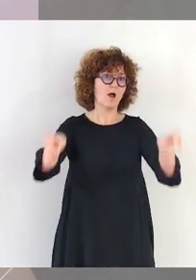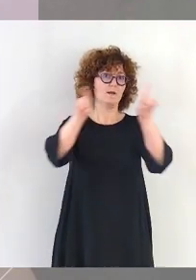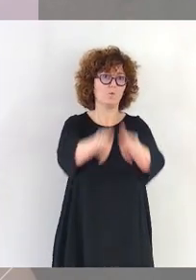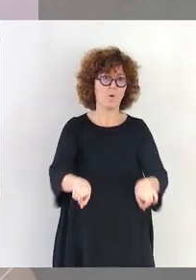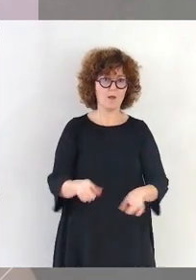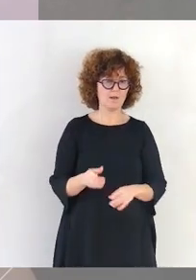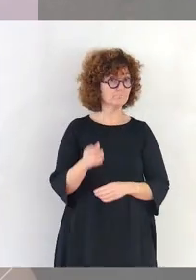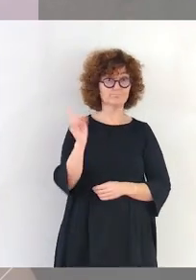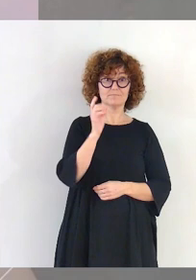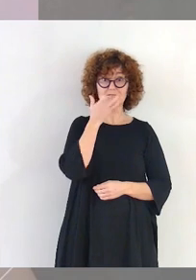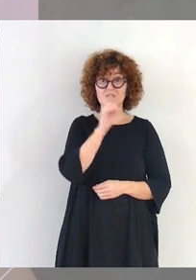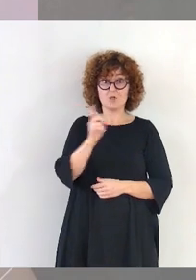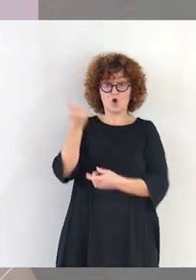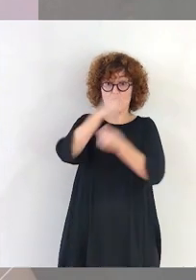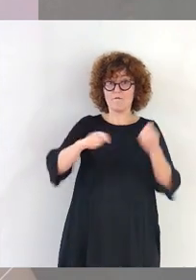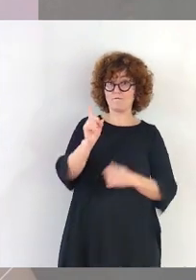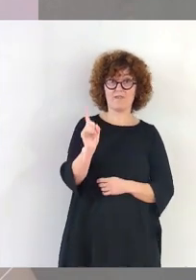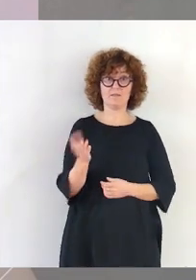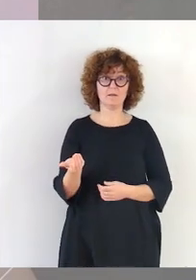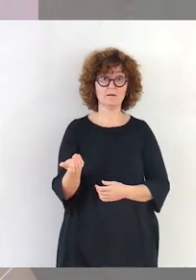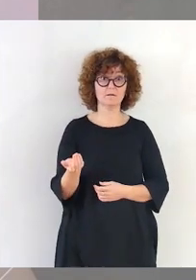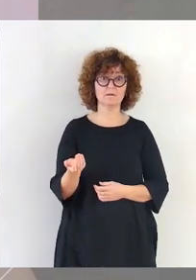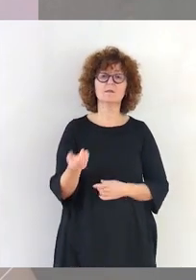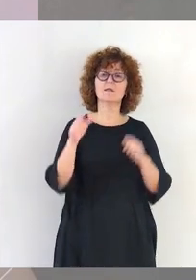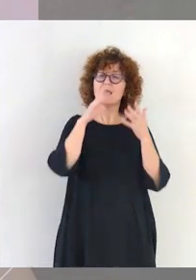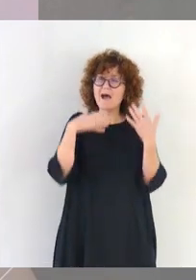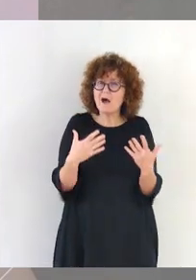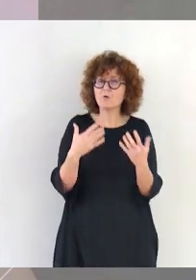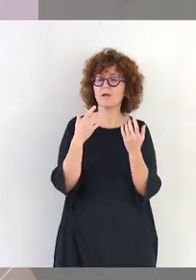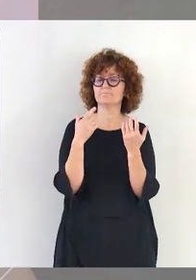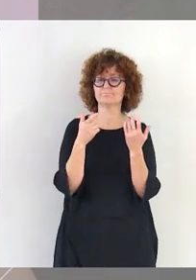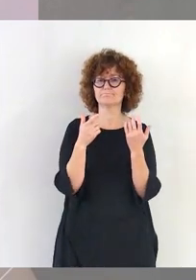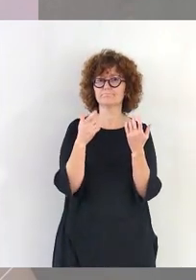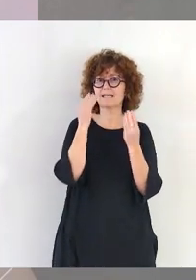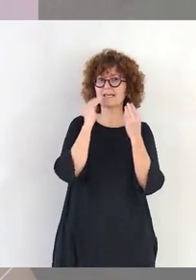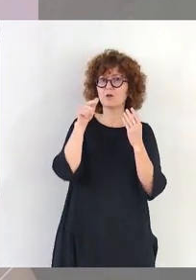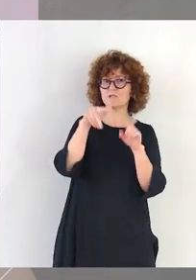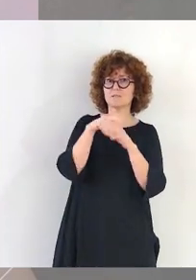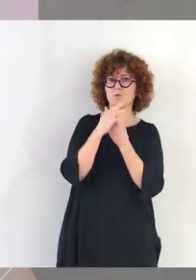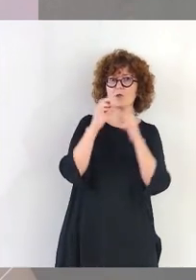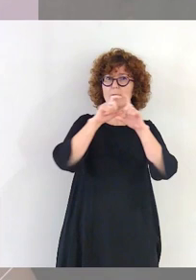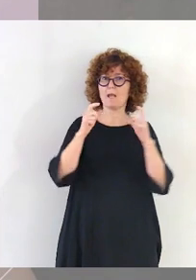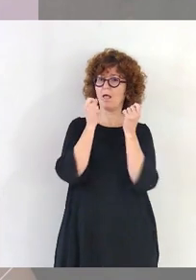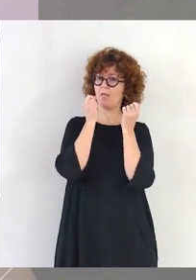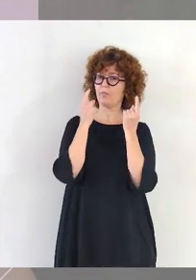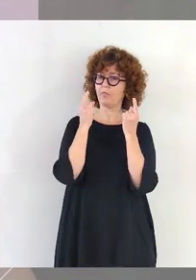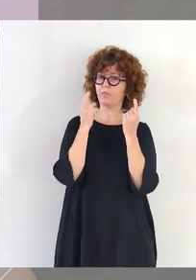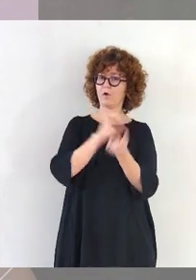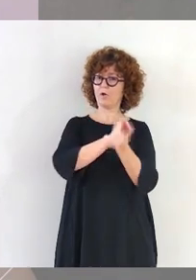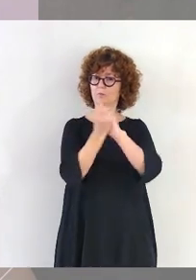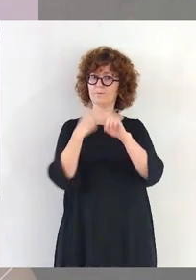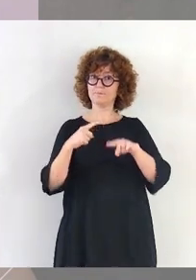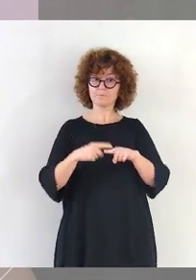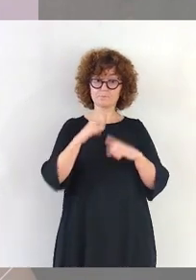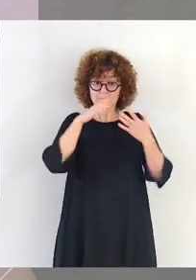Entonces no venden eh Y eso ya parece que sí Hemos llegado ahí a esa a esa situación eh evidentemente Un día cuando vayamos a comprar cualquier